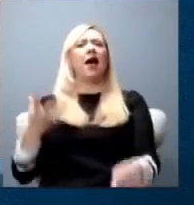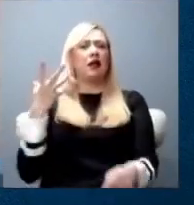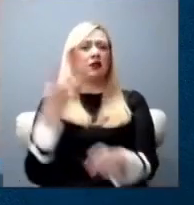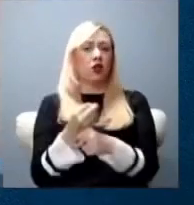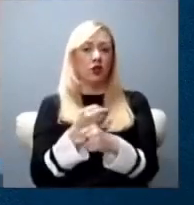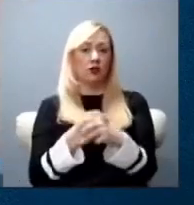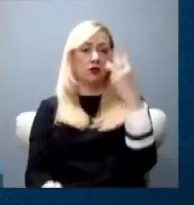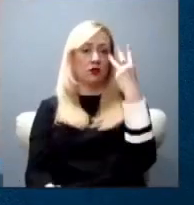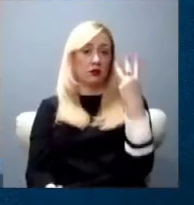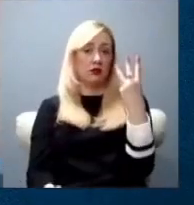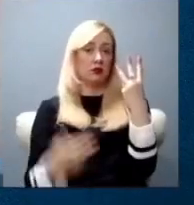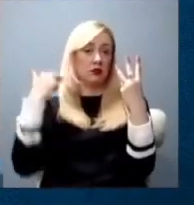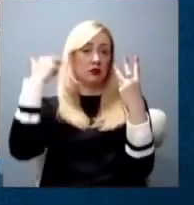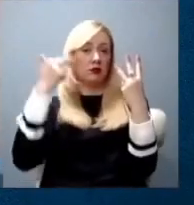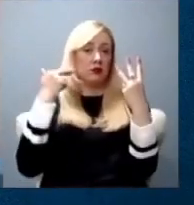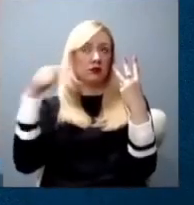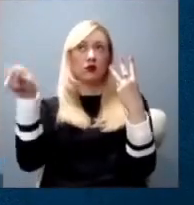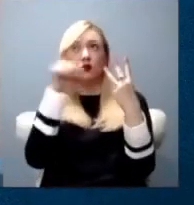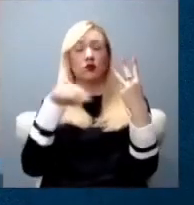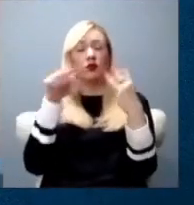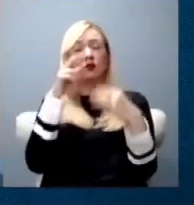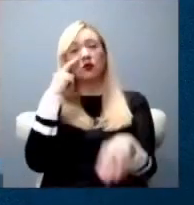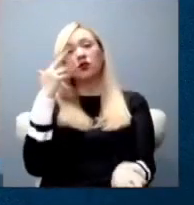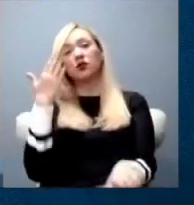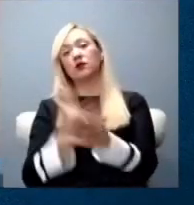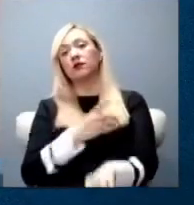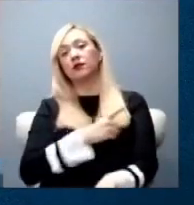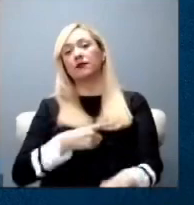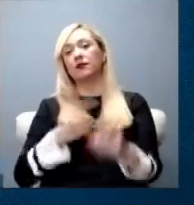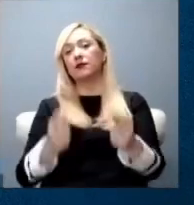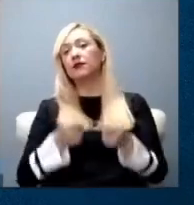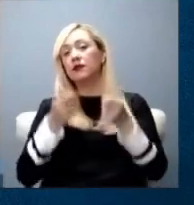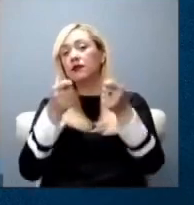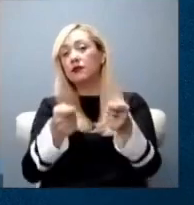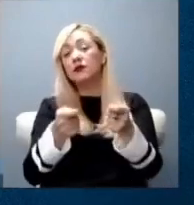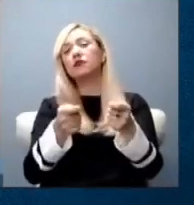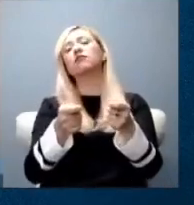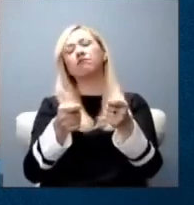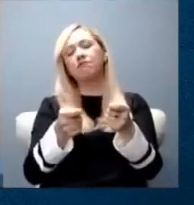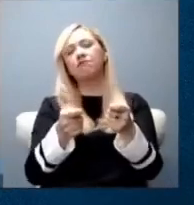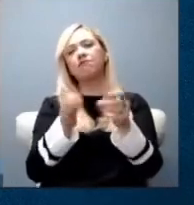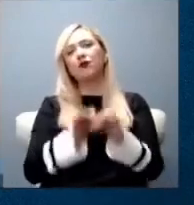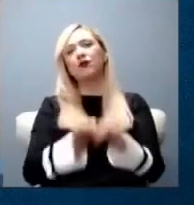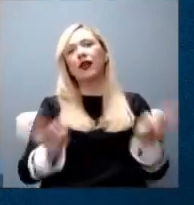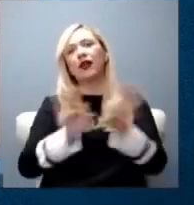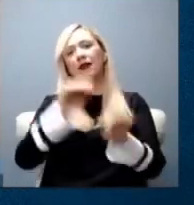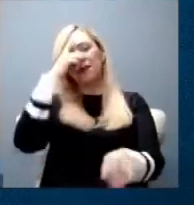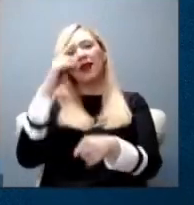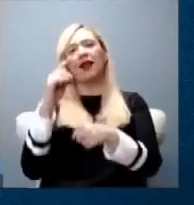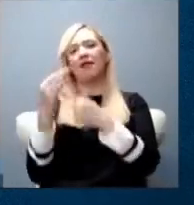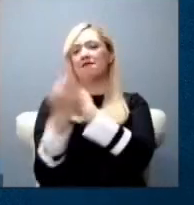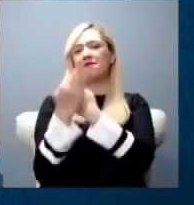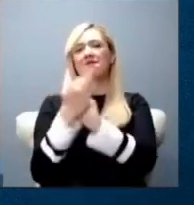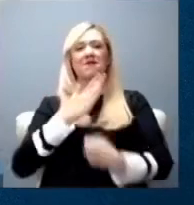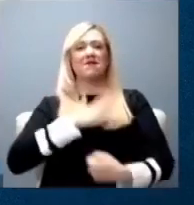esa responsabilidad internacional. Entonces, la existencia de estos órganos es fundamental. ¿Para qué? Para proteger nuestros derechos.